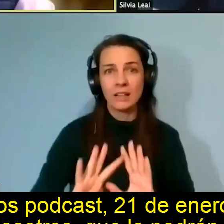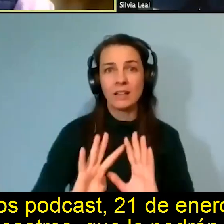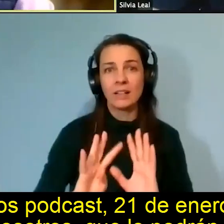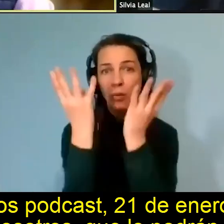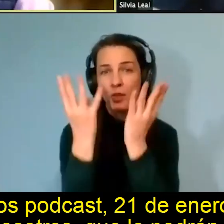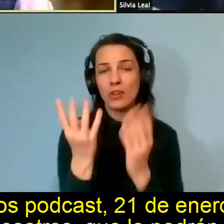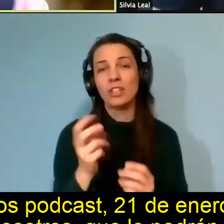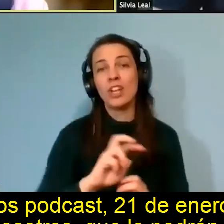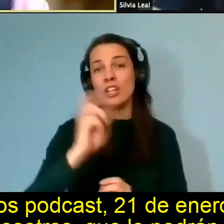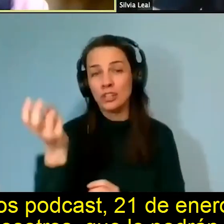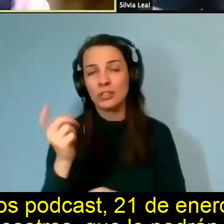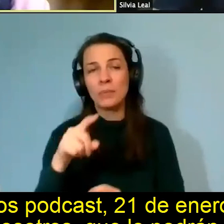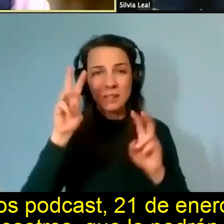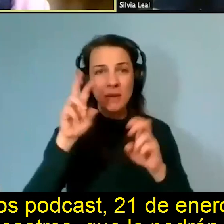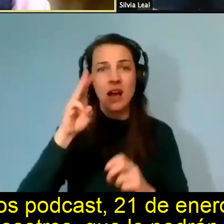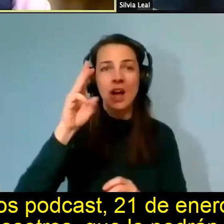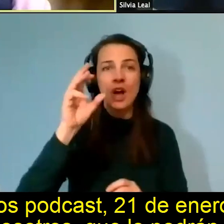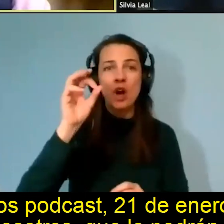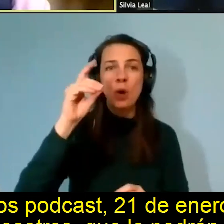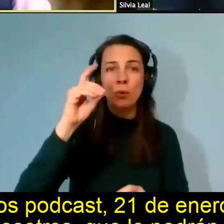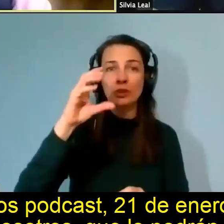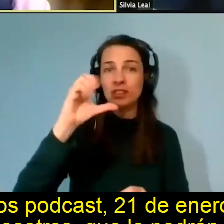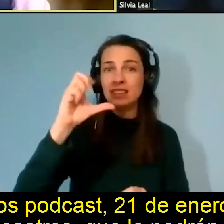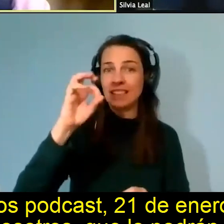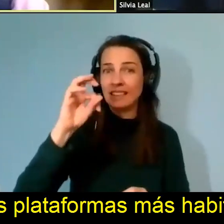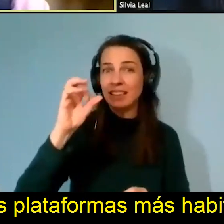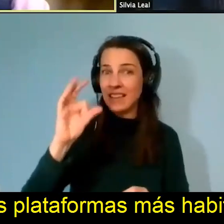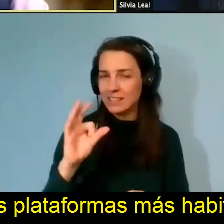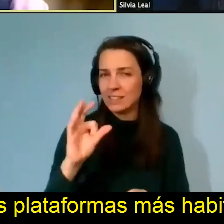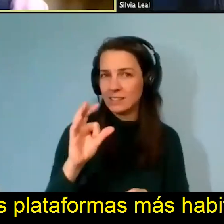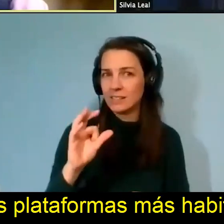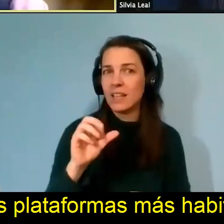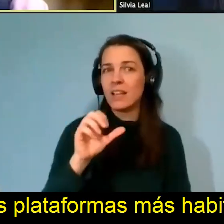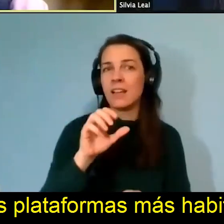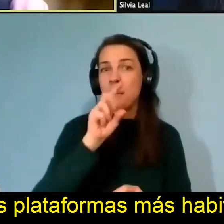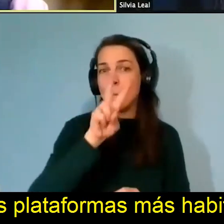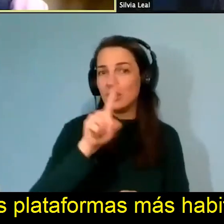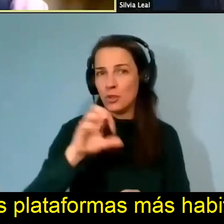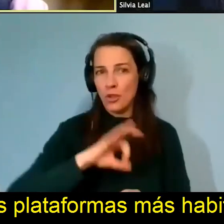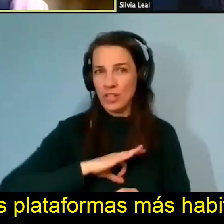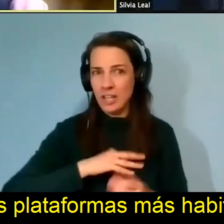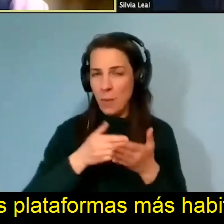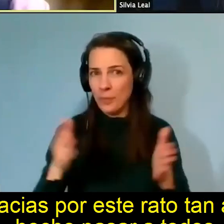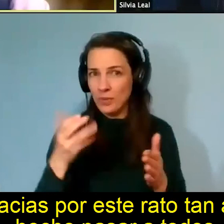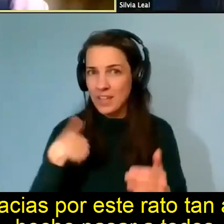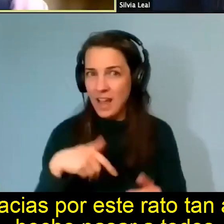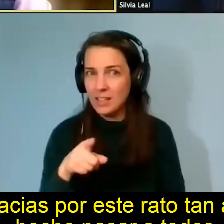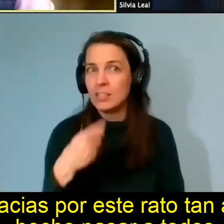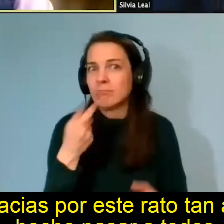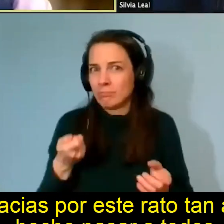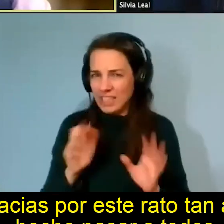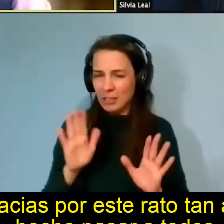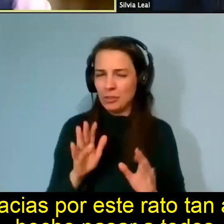tan solo nosotros, que lo podrán descargar de las plataformas más habituales.